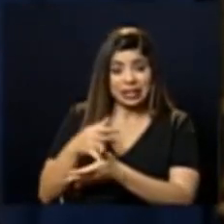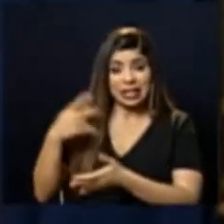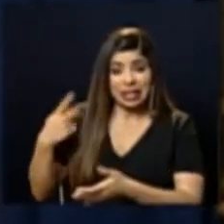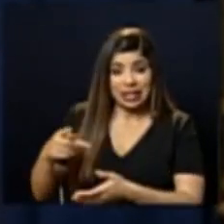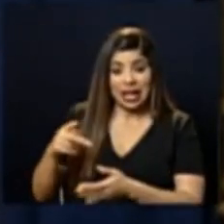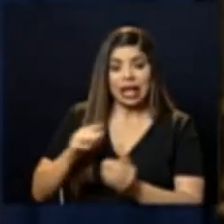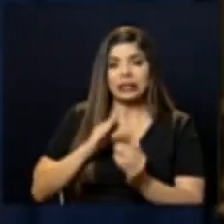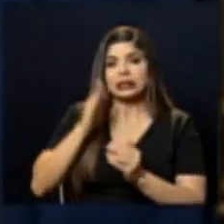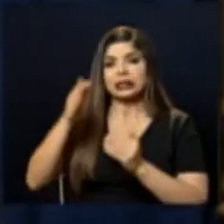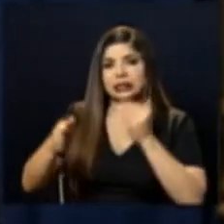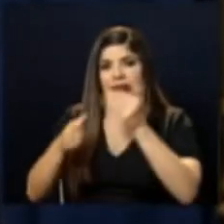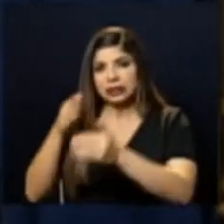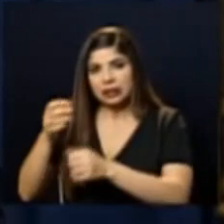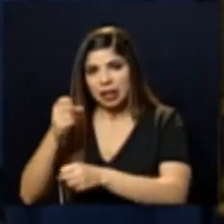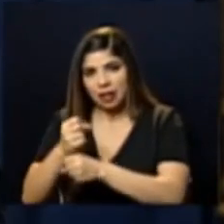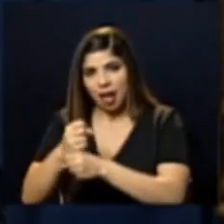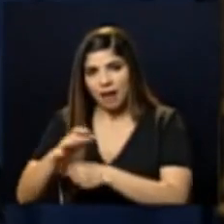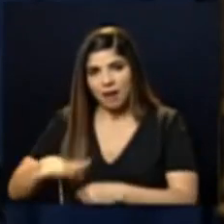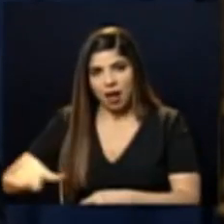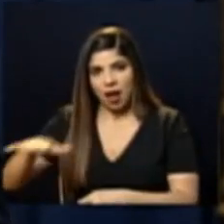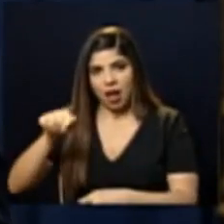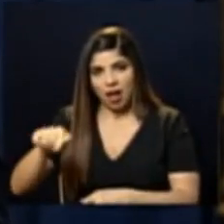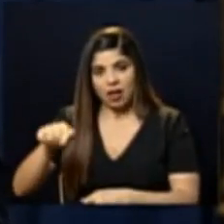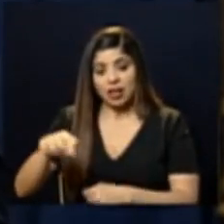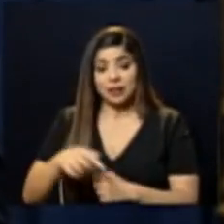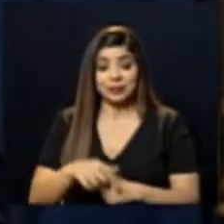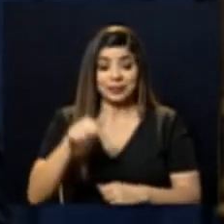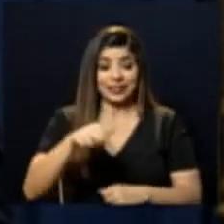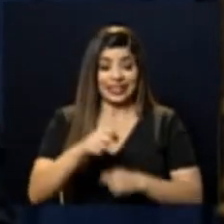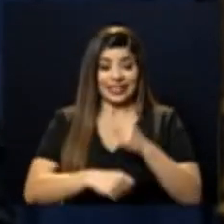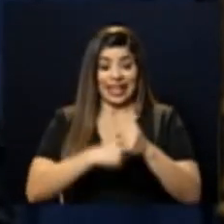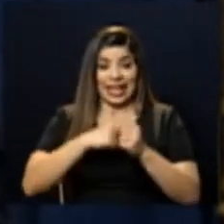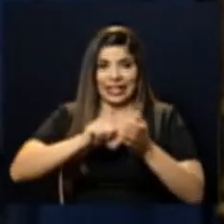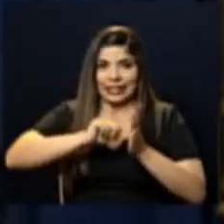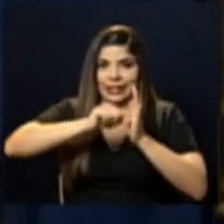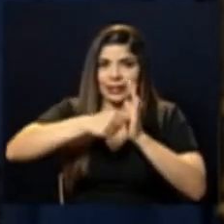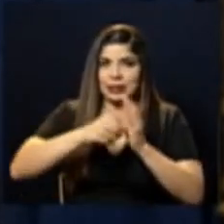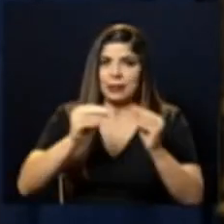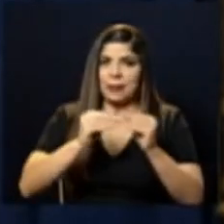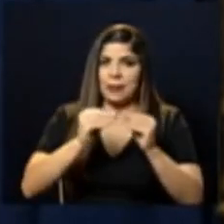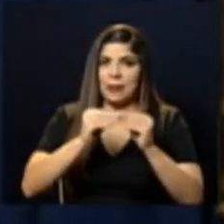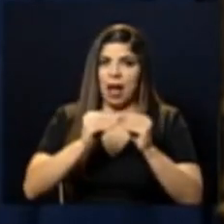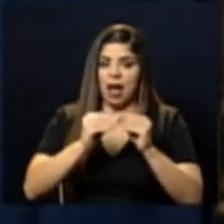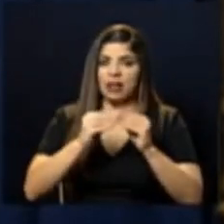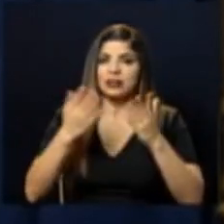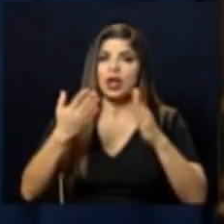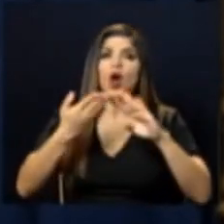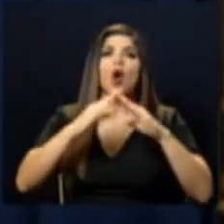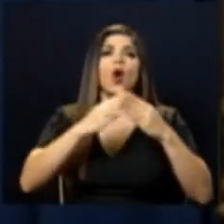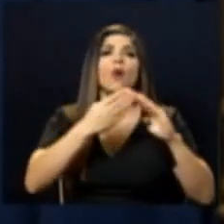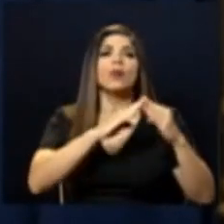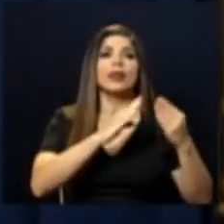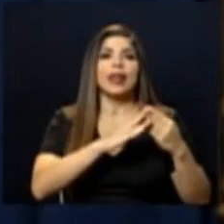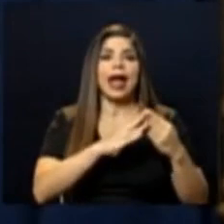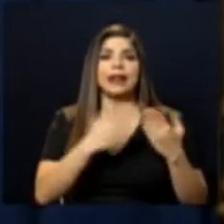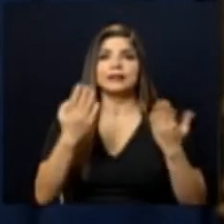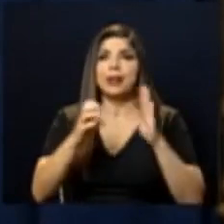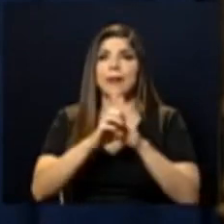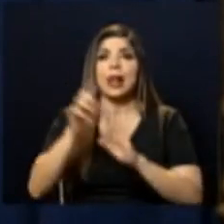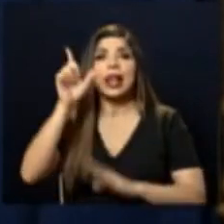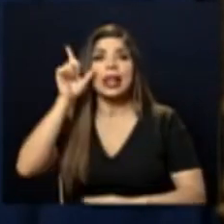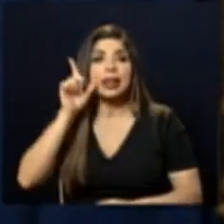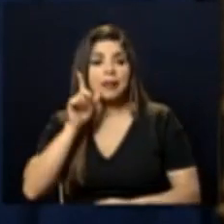riesgo. Este año, el énfasis estará puesto en comunidades como